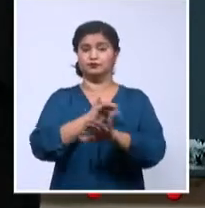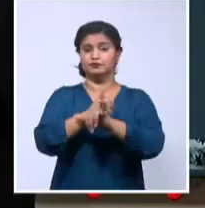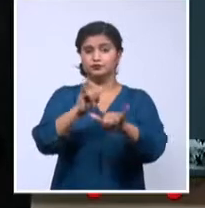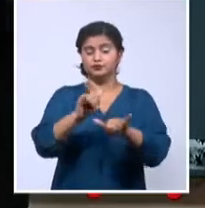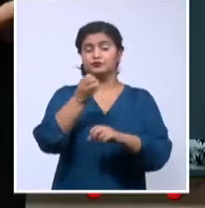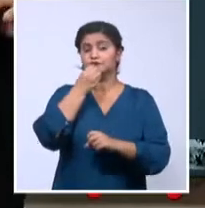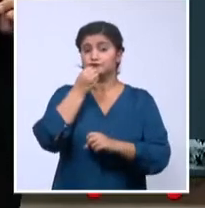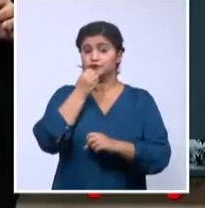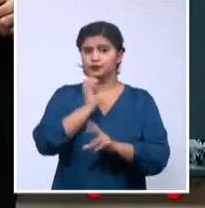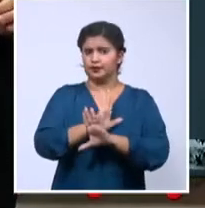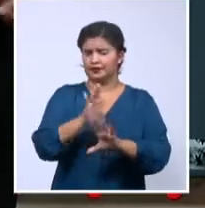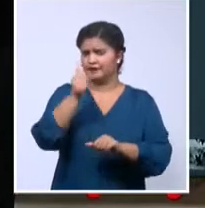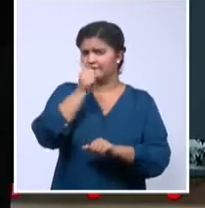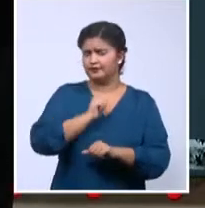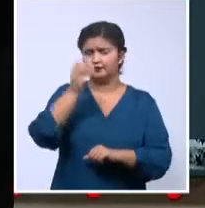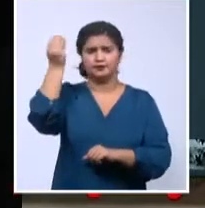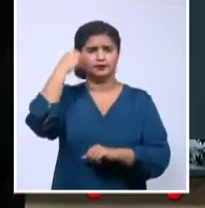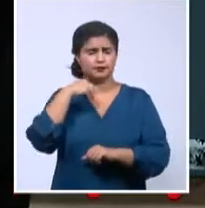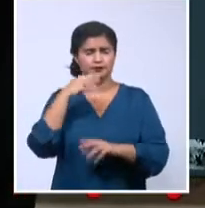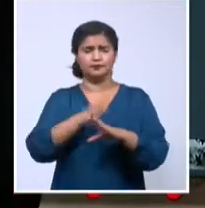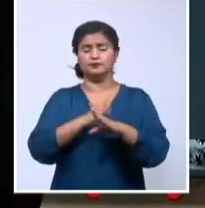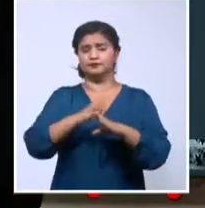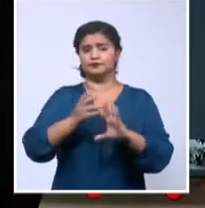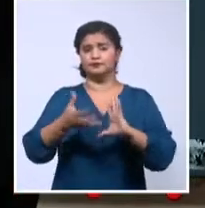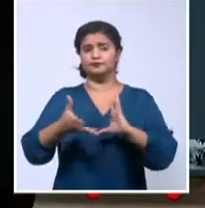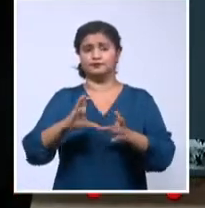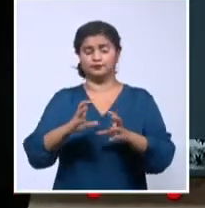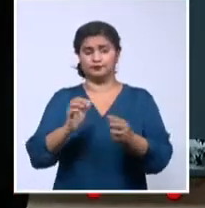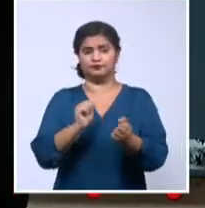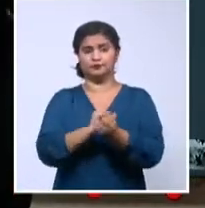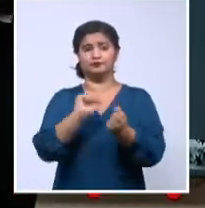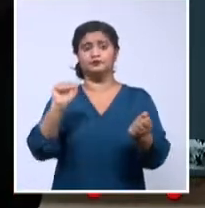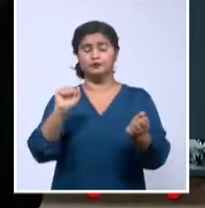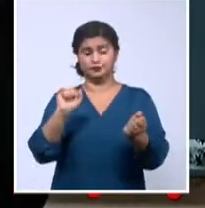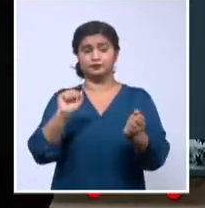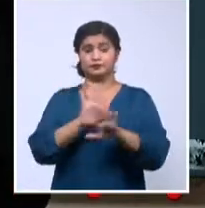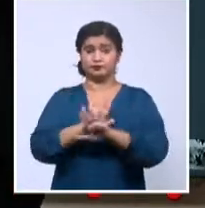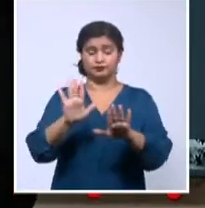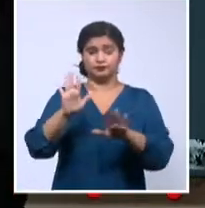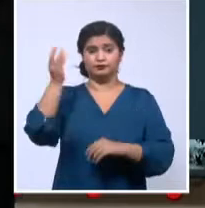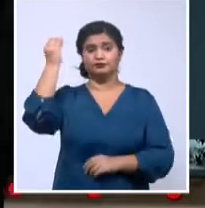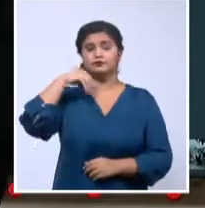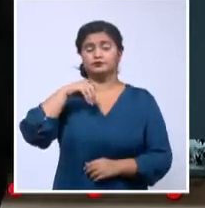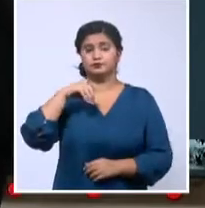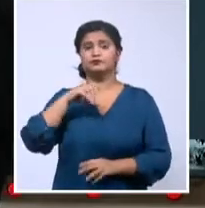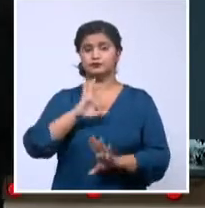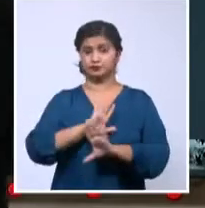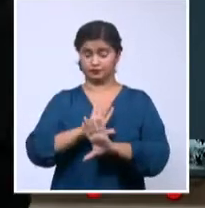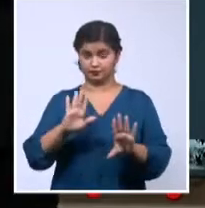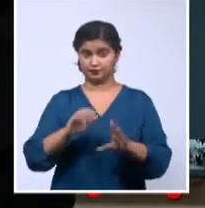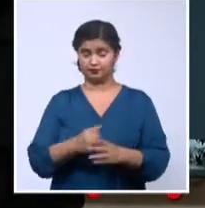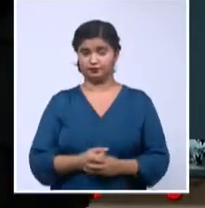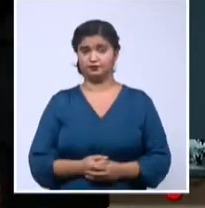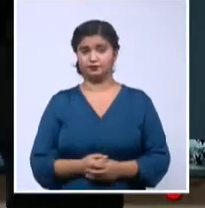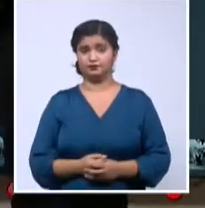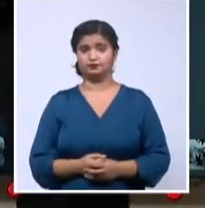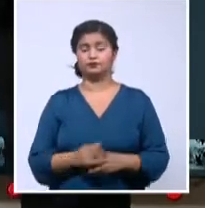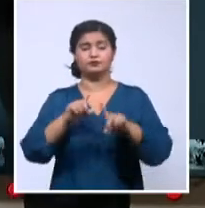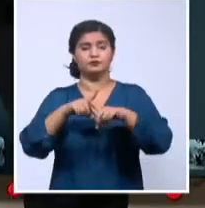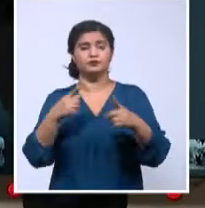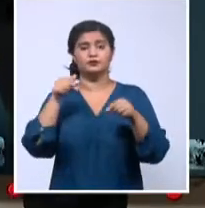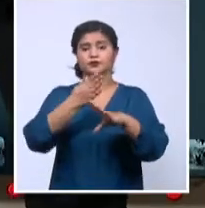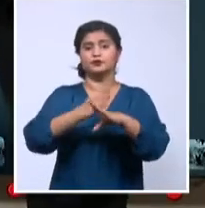fácilmente encontrar varios medios de esos que se dicen libres, que está demostrado, reciben dinero y el que paga manda, tratando de